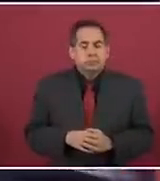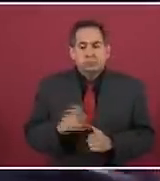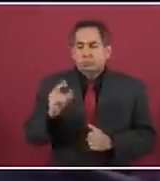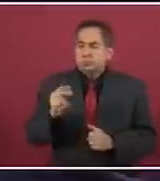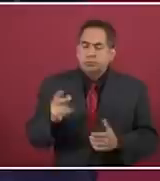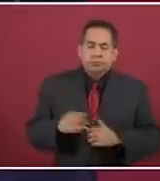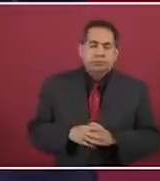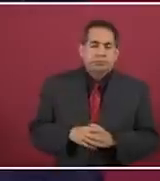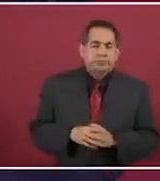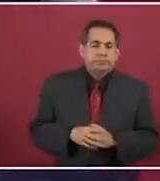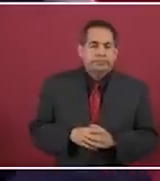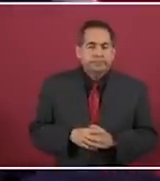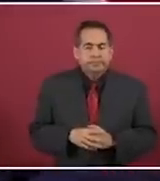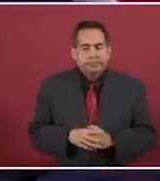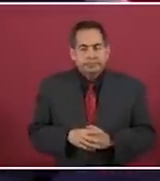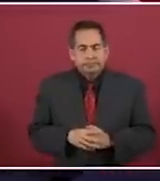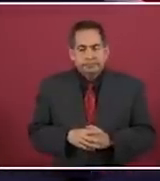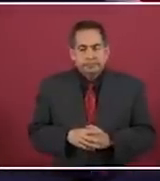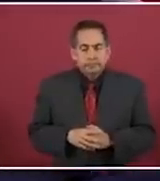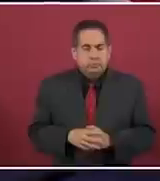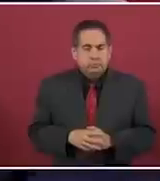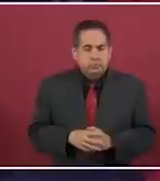es